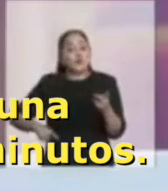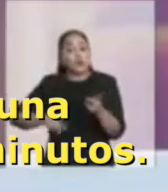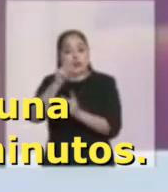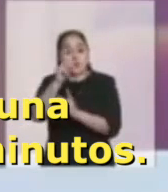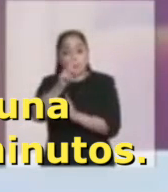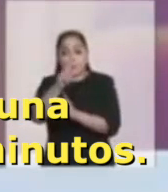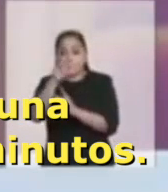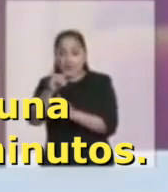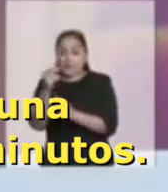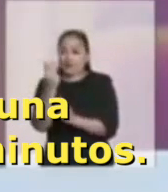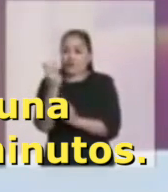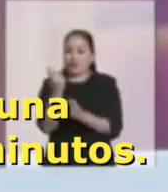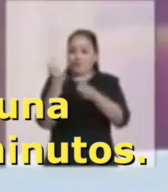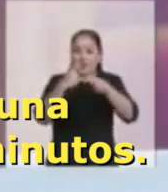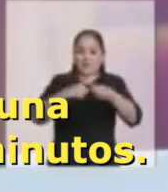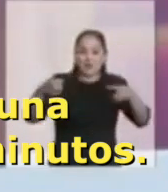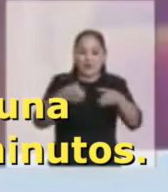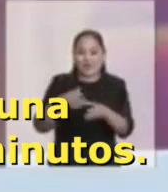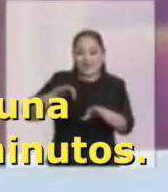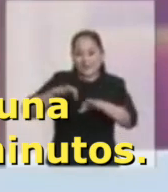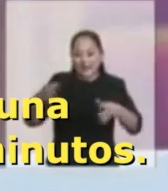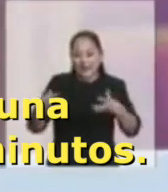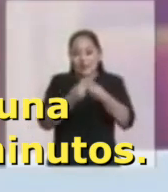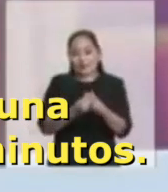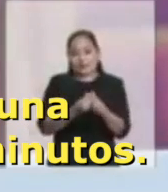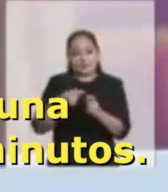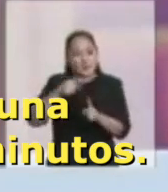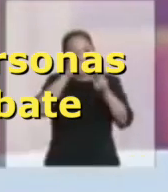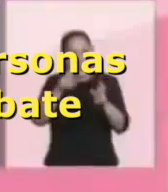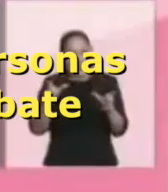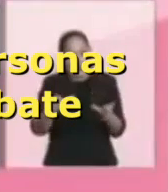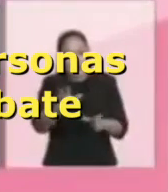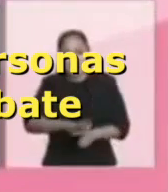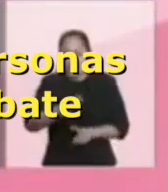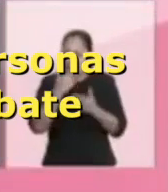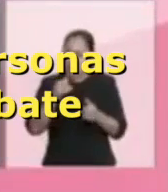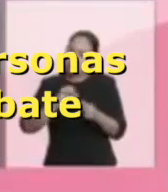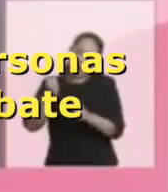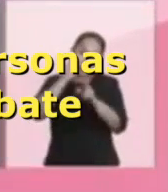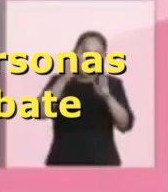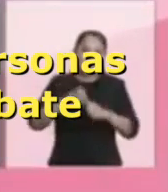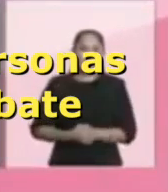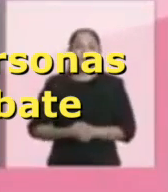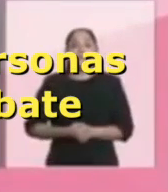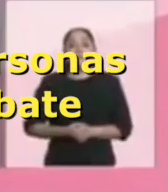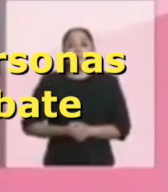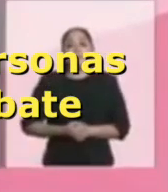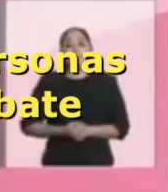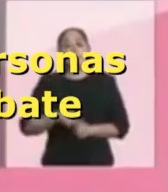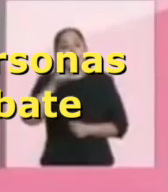con una duración media de visualización de 20 horas 43 minutos esta audiencia se suma a